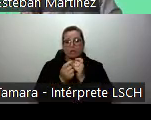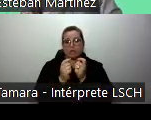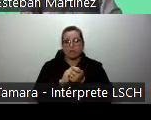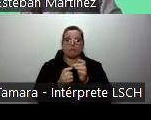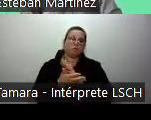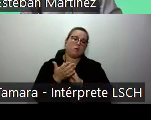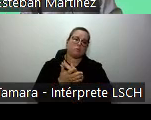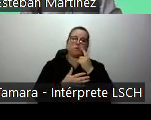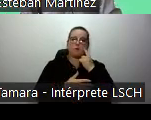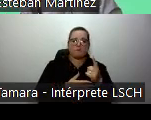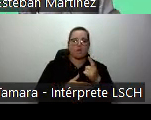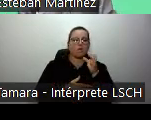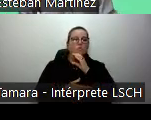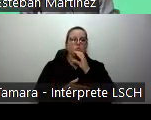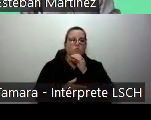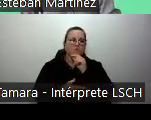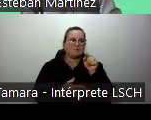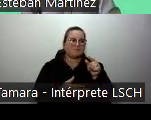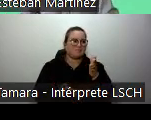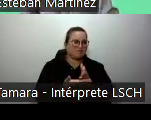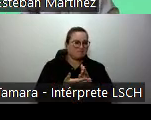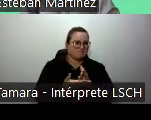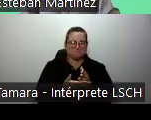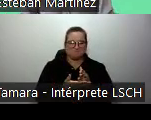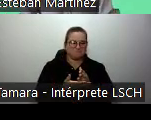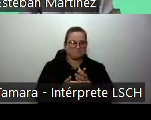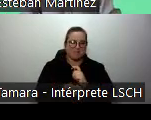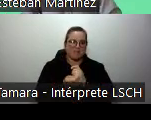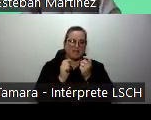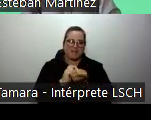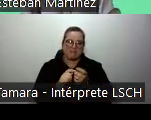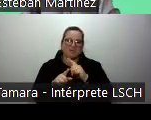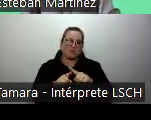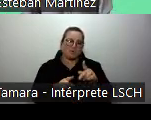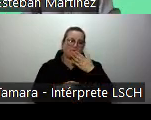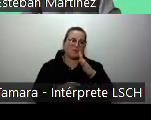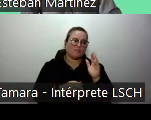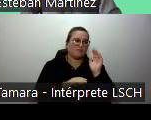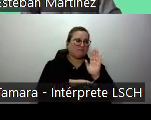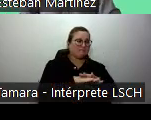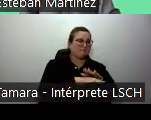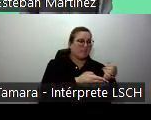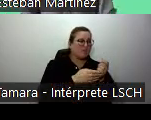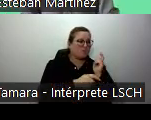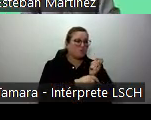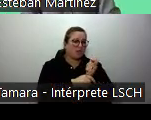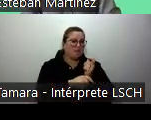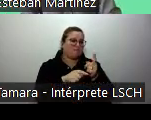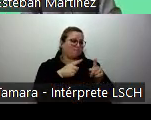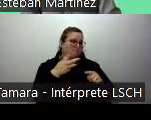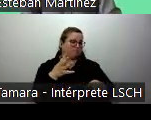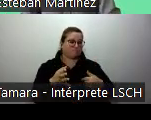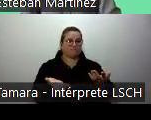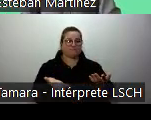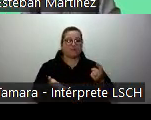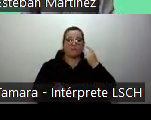cuenta que el curso de inglés no era el adecuado tendrás que ajustarlo cambiarte etcétera pedir ayuda tutoría en fin Pero